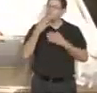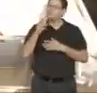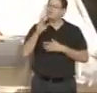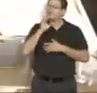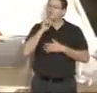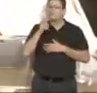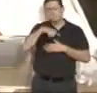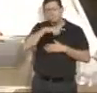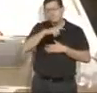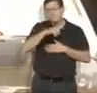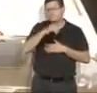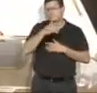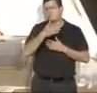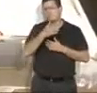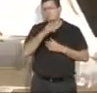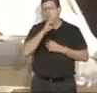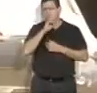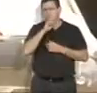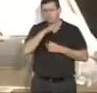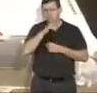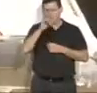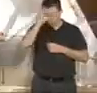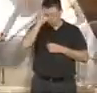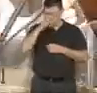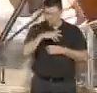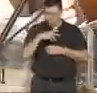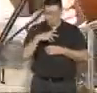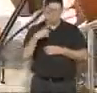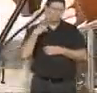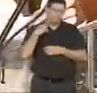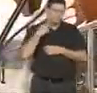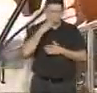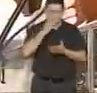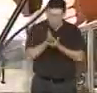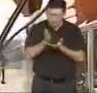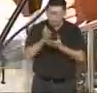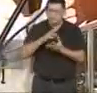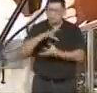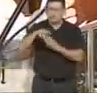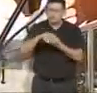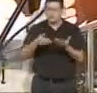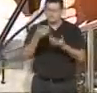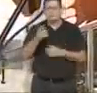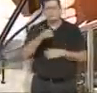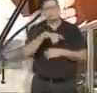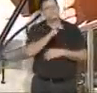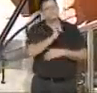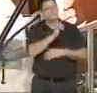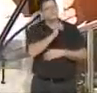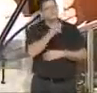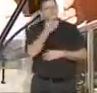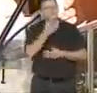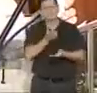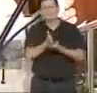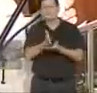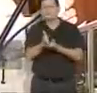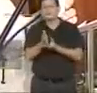esta gente tiene buena voluntad y quiere hacer cosas por el pueblo. Sí, sí, sí. Todo por el pueblo, pero